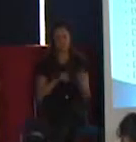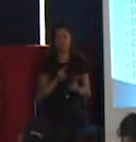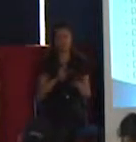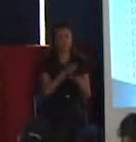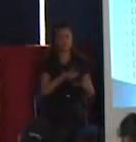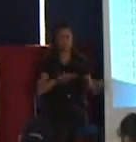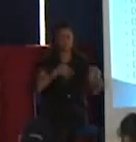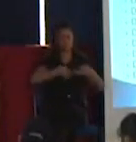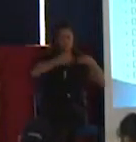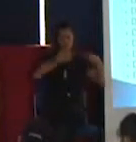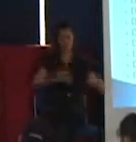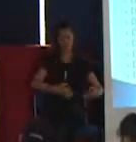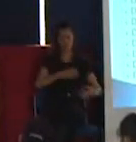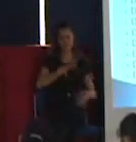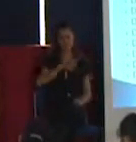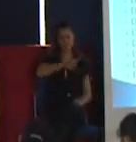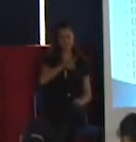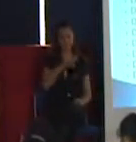discapacidad.